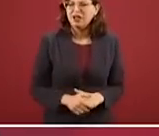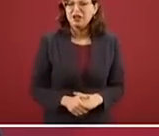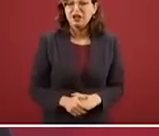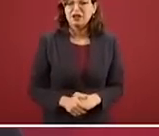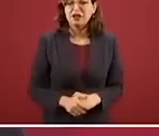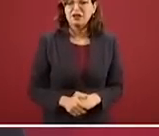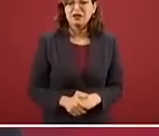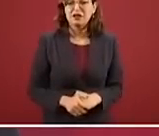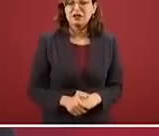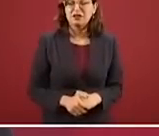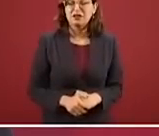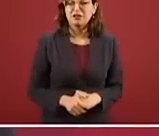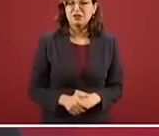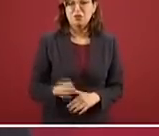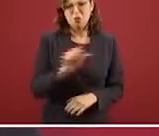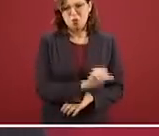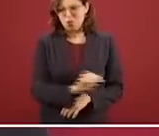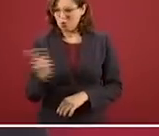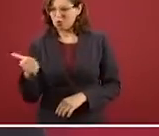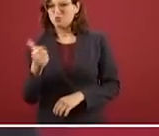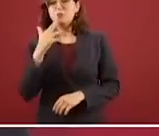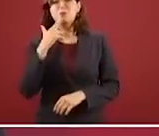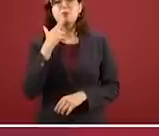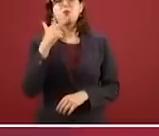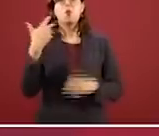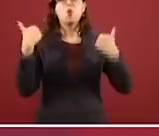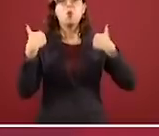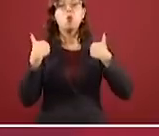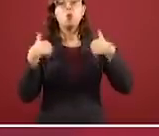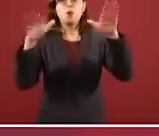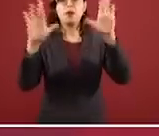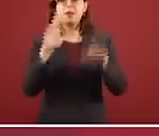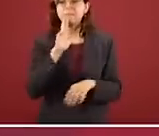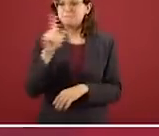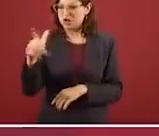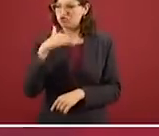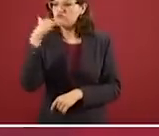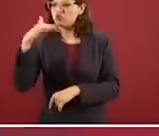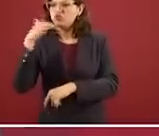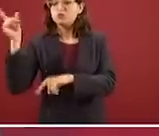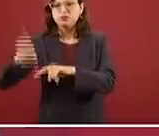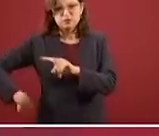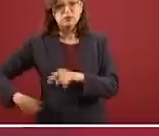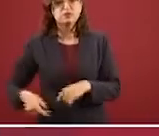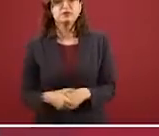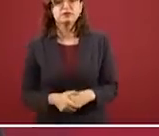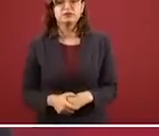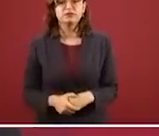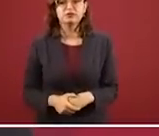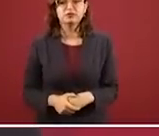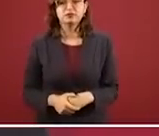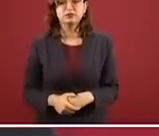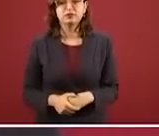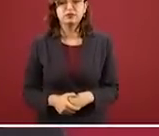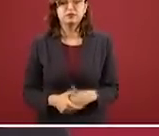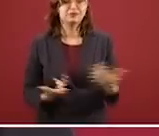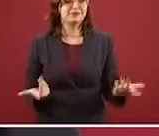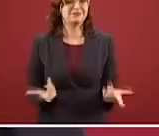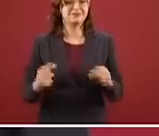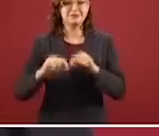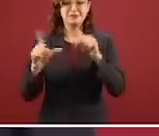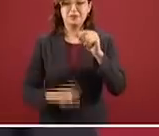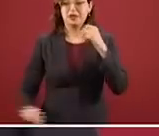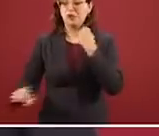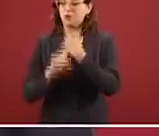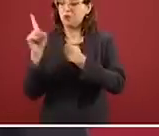en la agenda nacional? Primero, desterrar la corrupción. ¿Cuál es el principal problema de México?